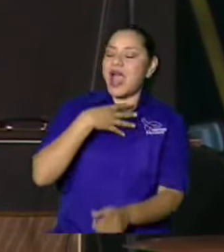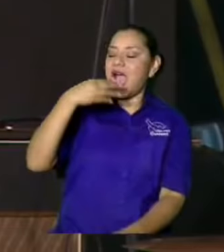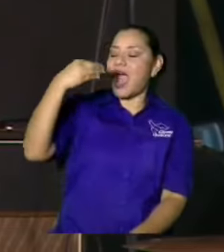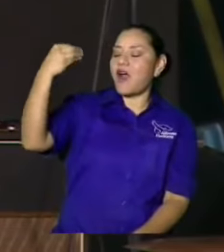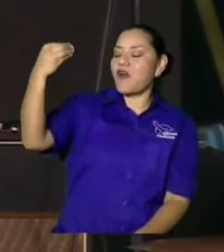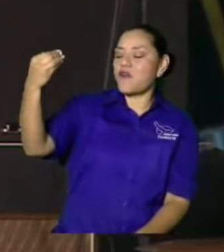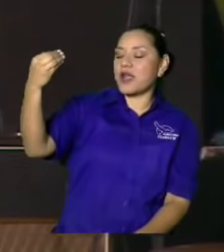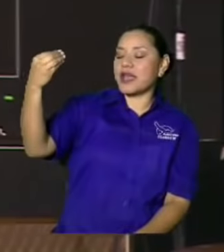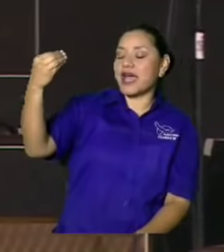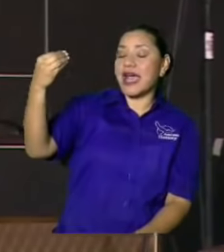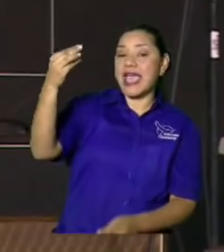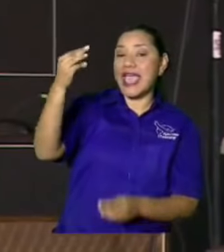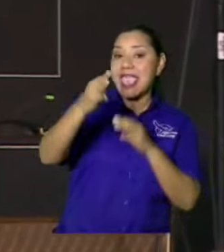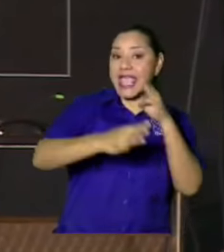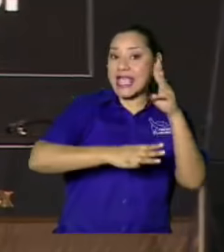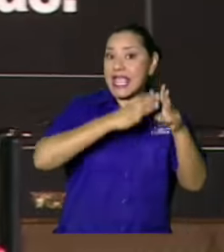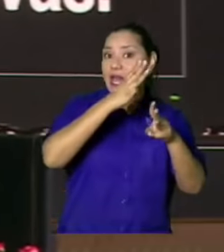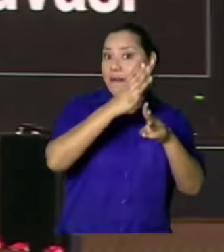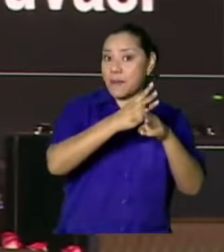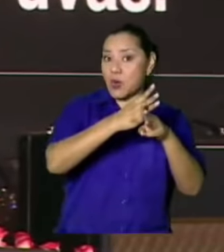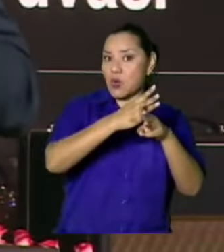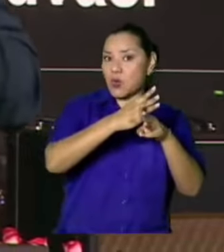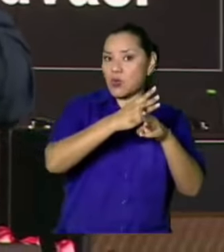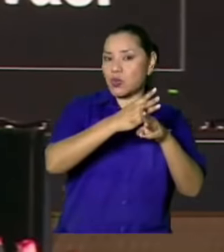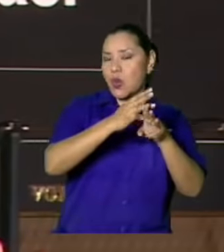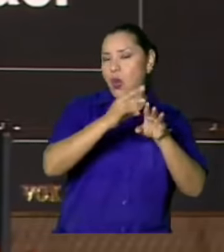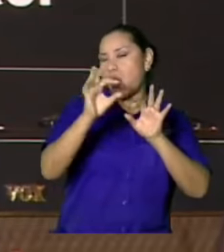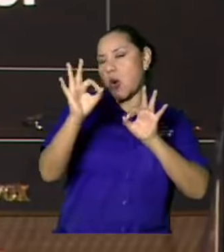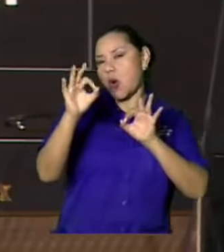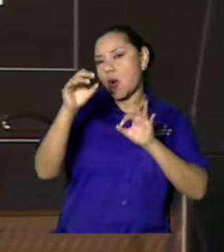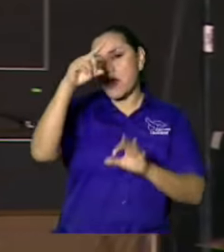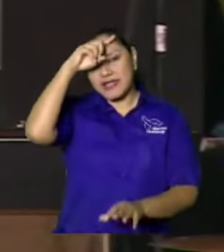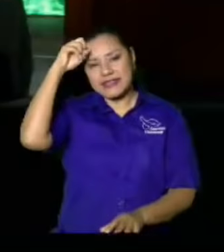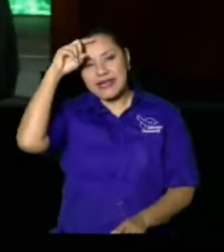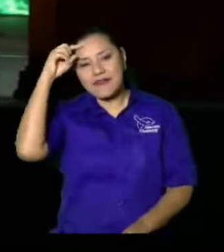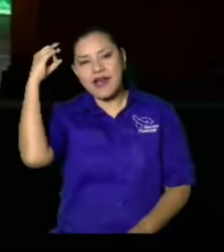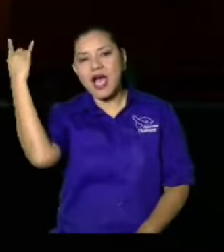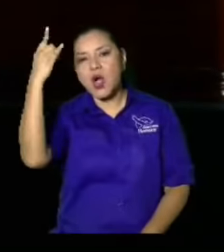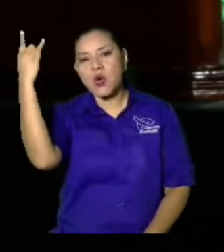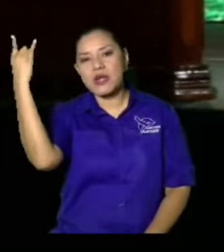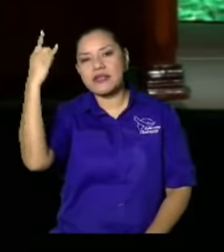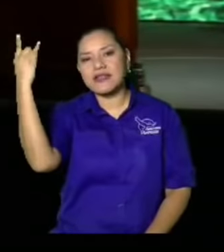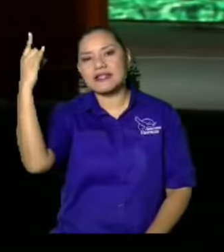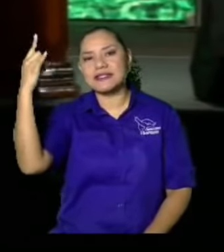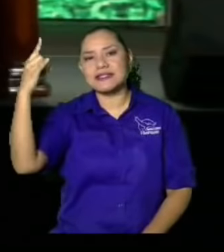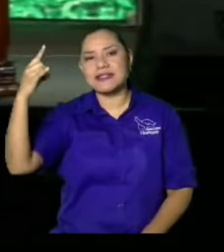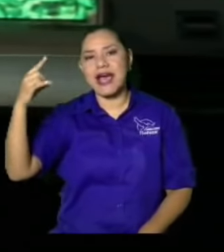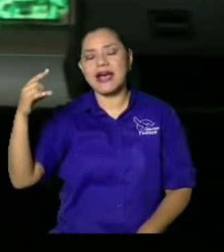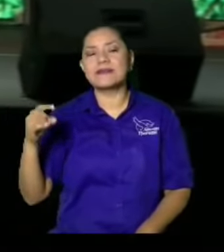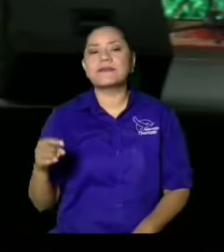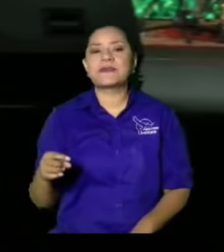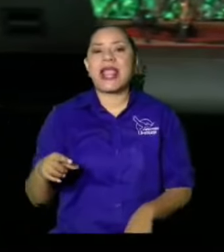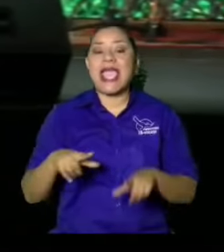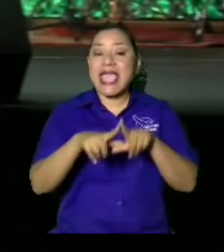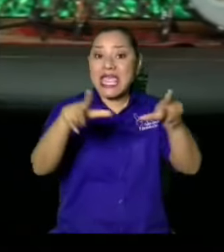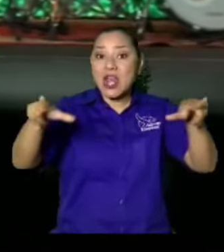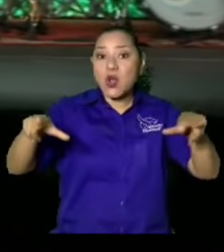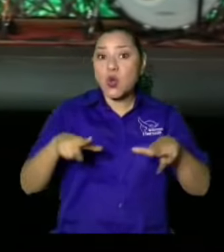el mundo, en el trabajo, en la universidad, en el vecindario, donde quiera que esté,